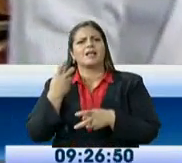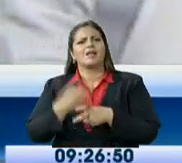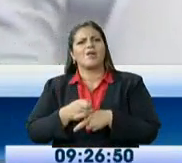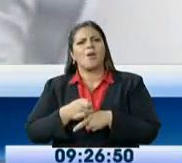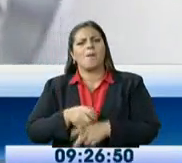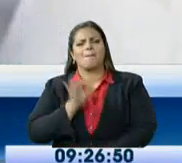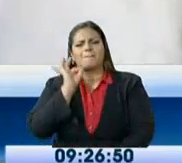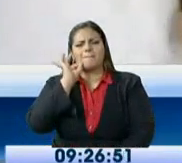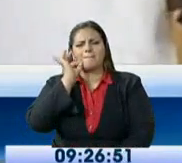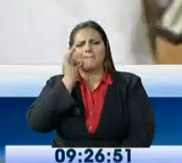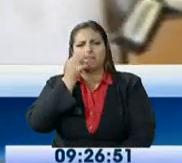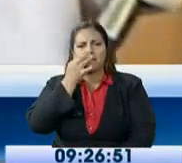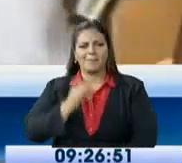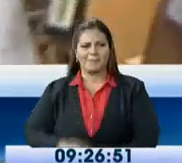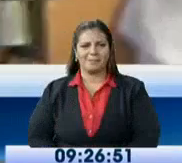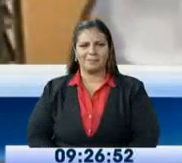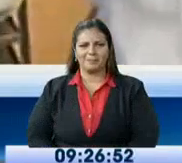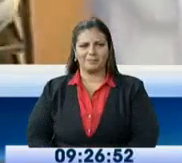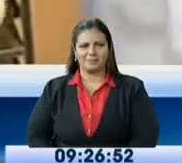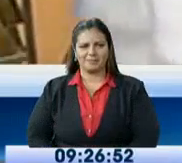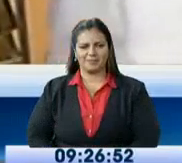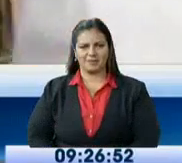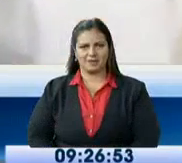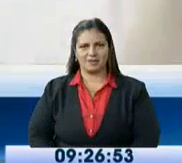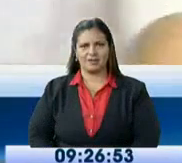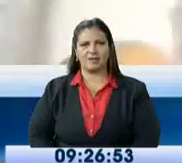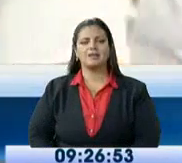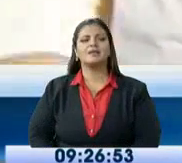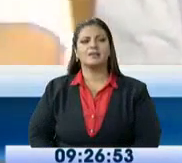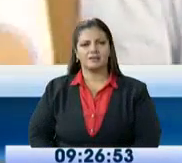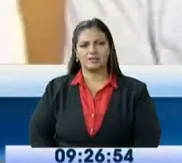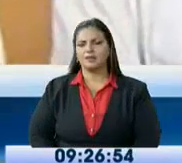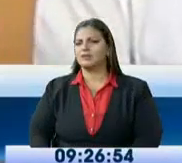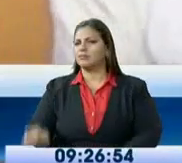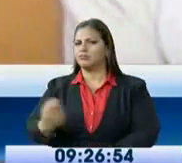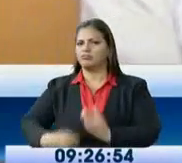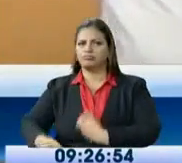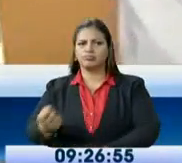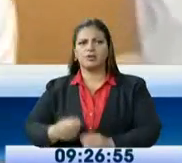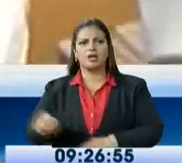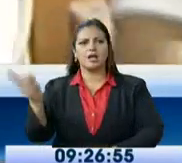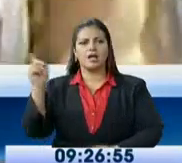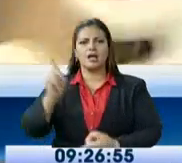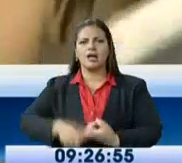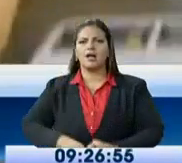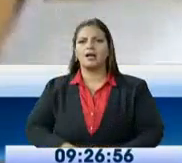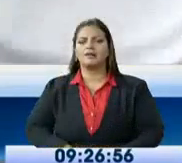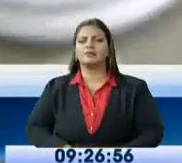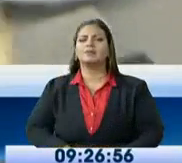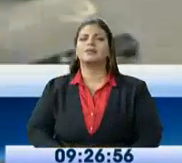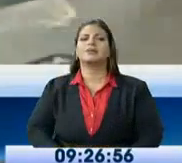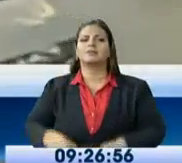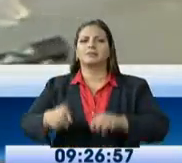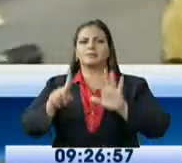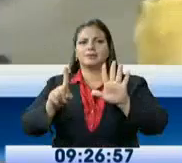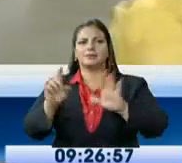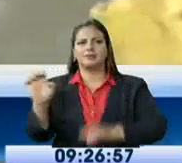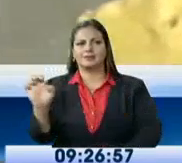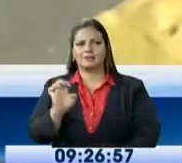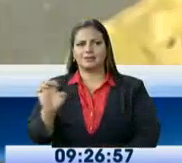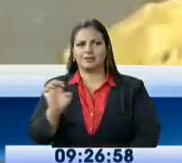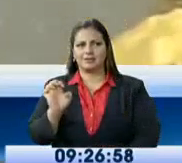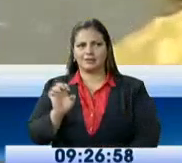6 de enero. Hasta el 6 de enero, que ya le da la posta a la Rosca de Reyes. Claro, incluso el pan de Pascua también